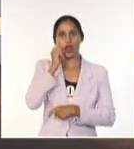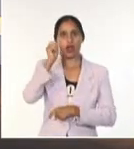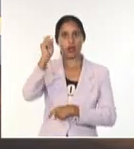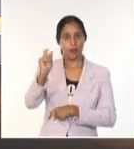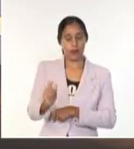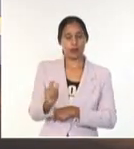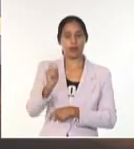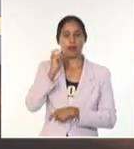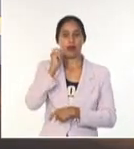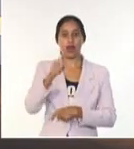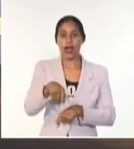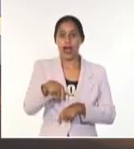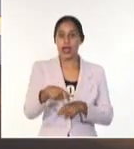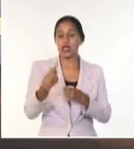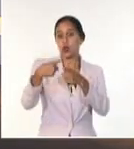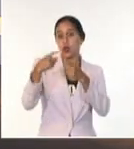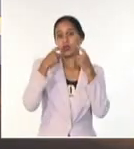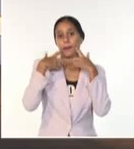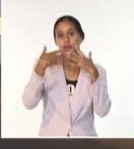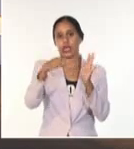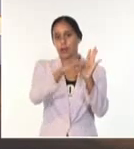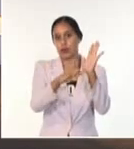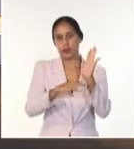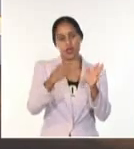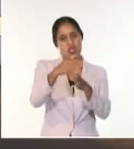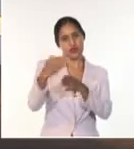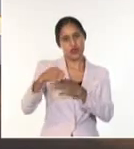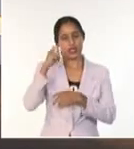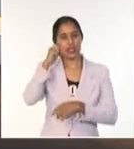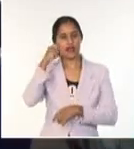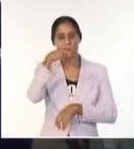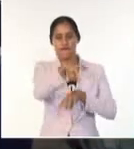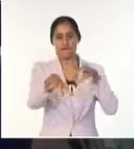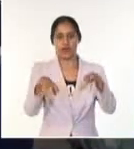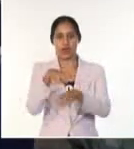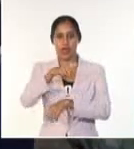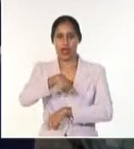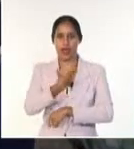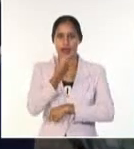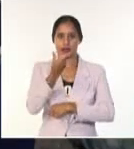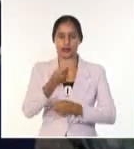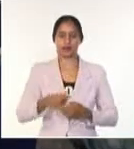Cuba, forma parte de la programación de la Feria Arte en la Rampa.